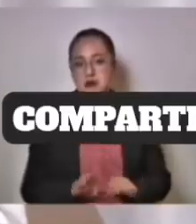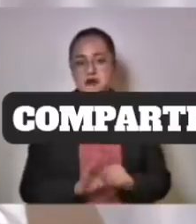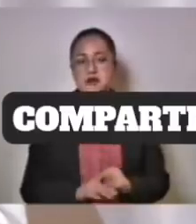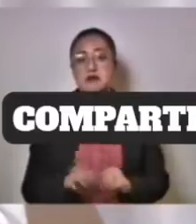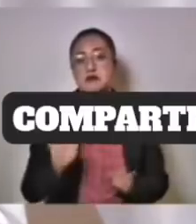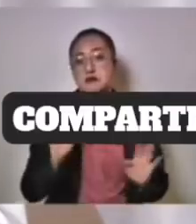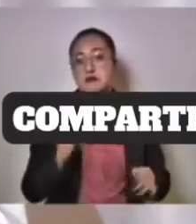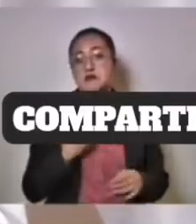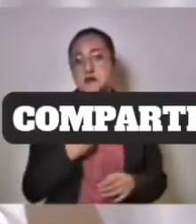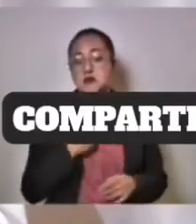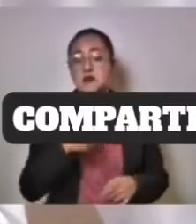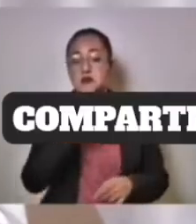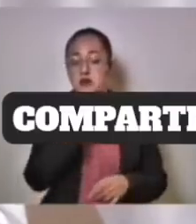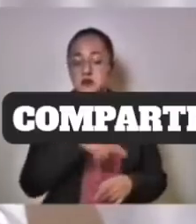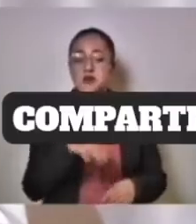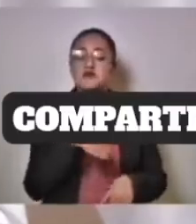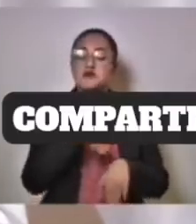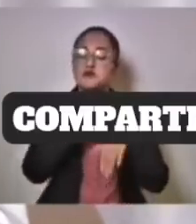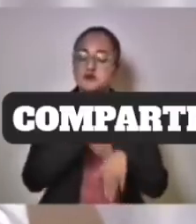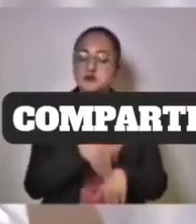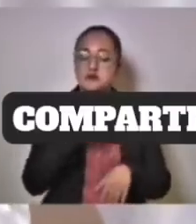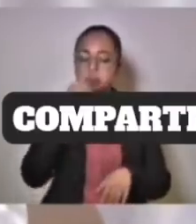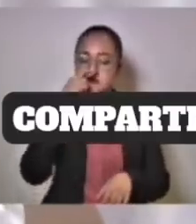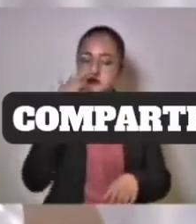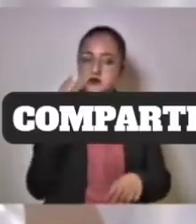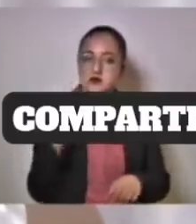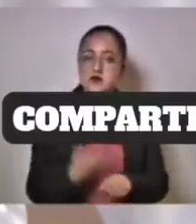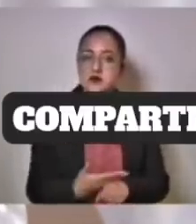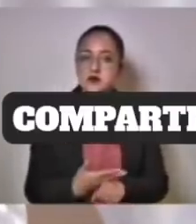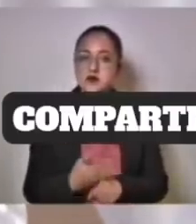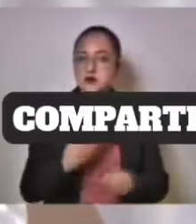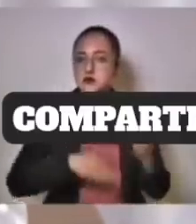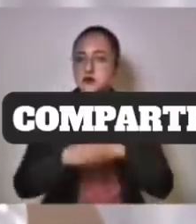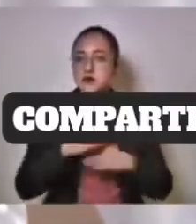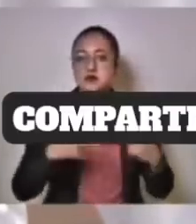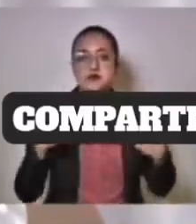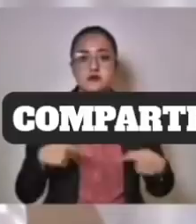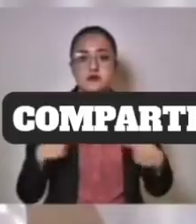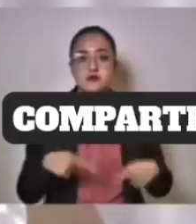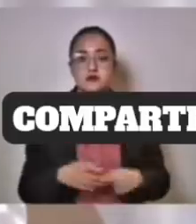que tenemos un comportamiento social responsable.